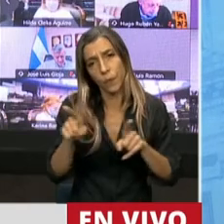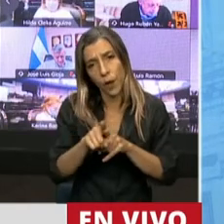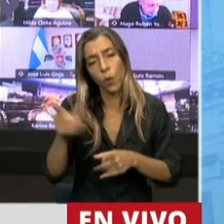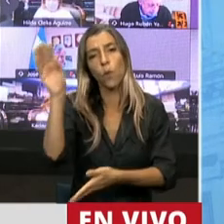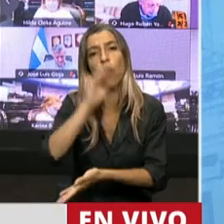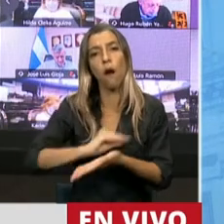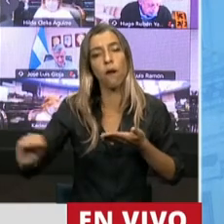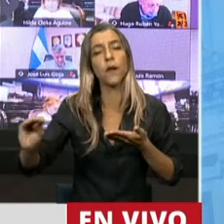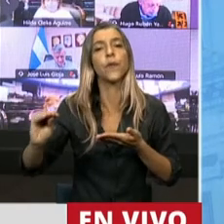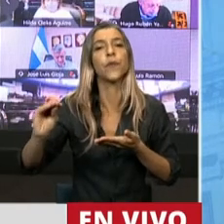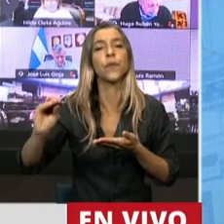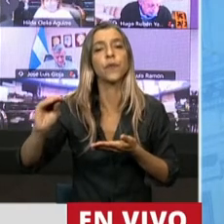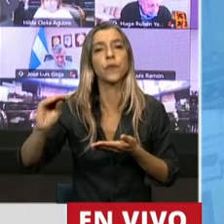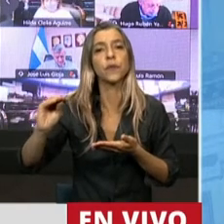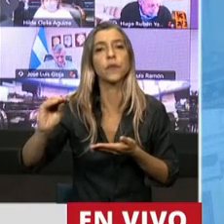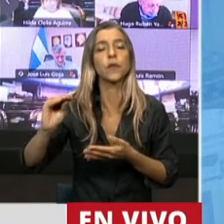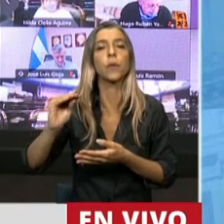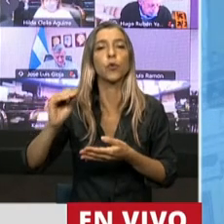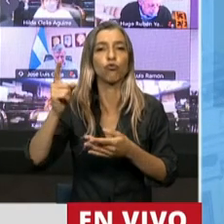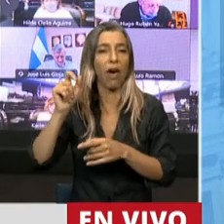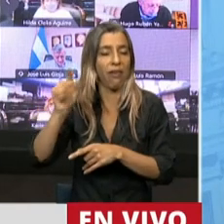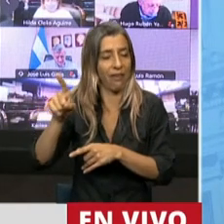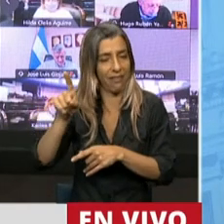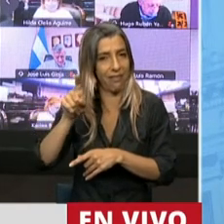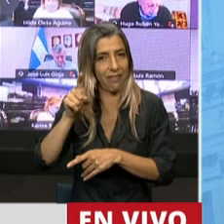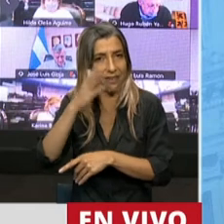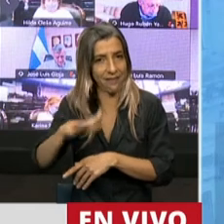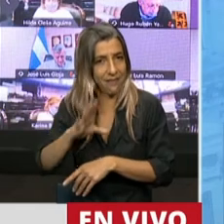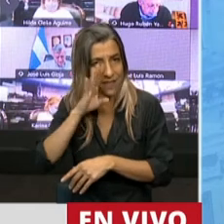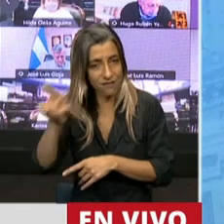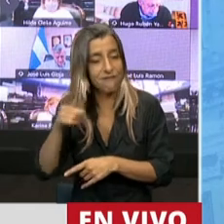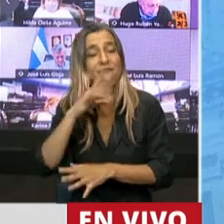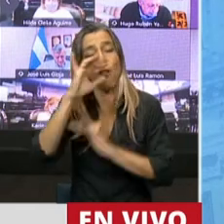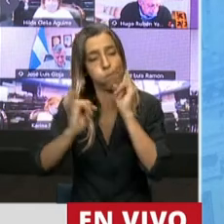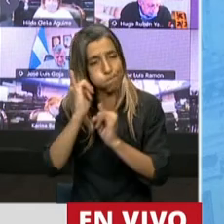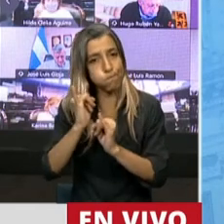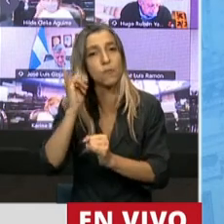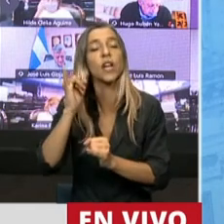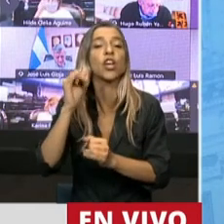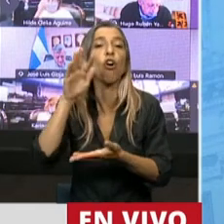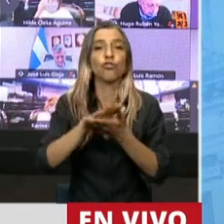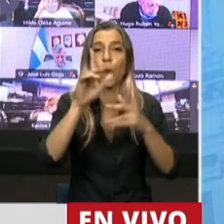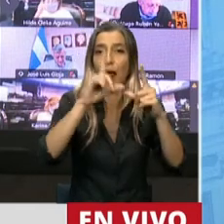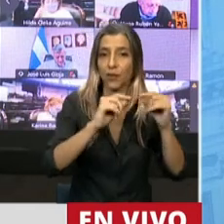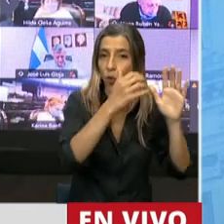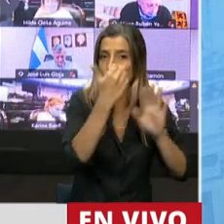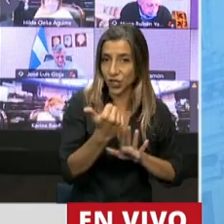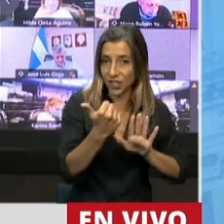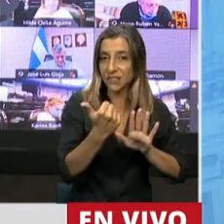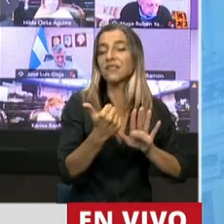la diputada por Río Negro, es el más interesante, porque sobre todo